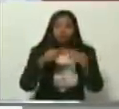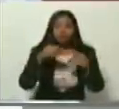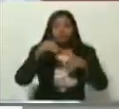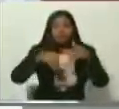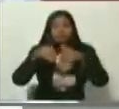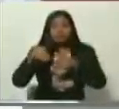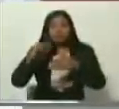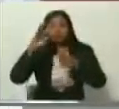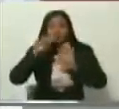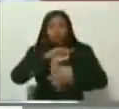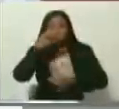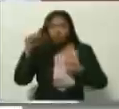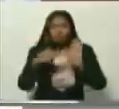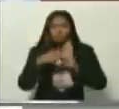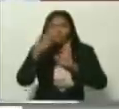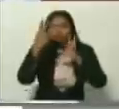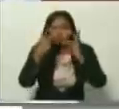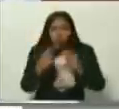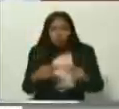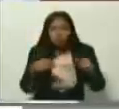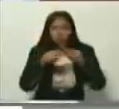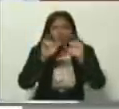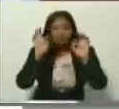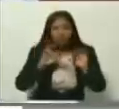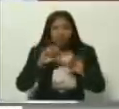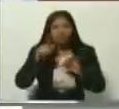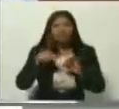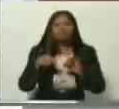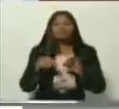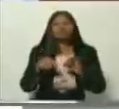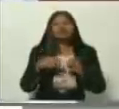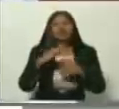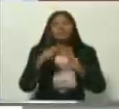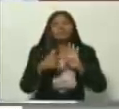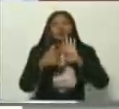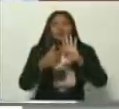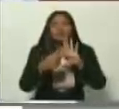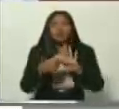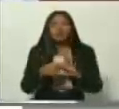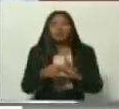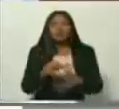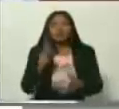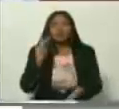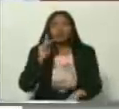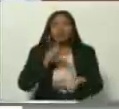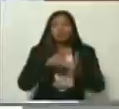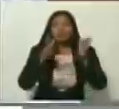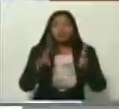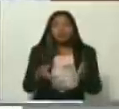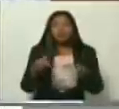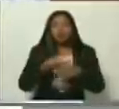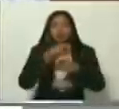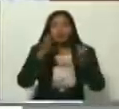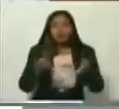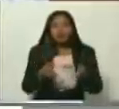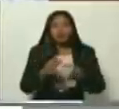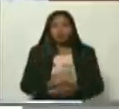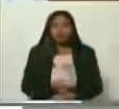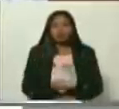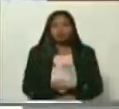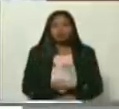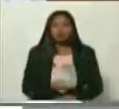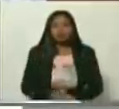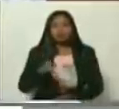la totalización, adjudicación y proclamación de los candidatos a gobernador en